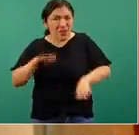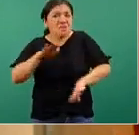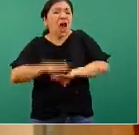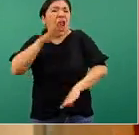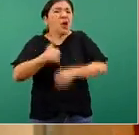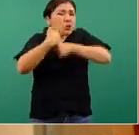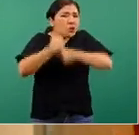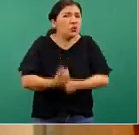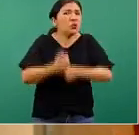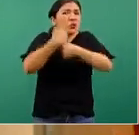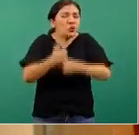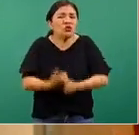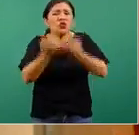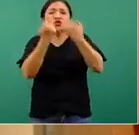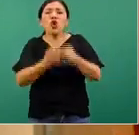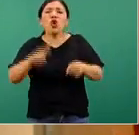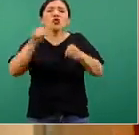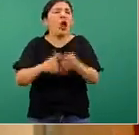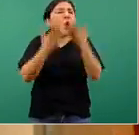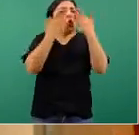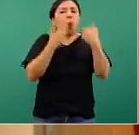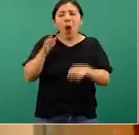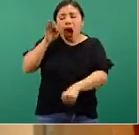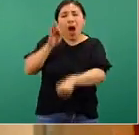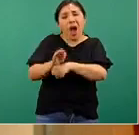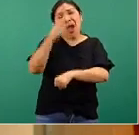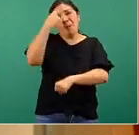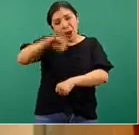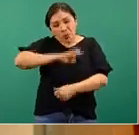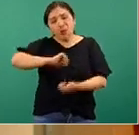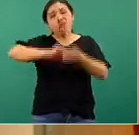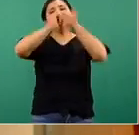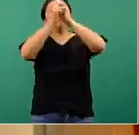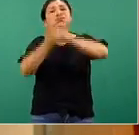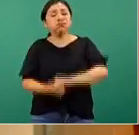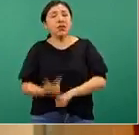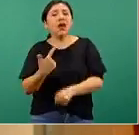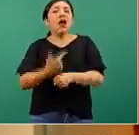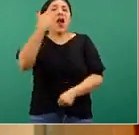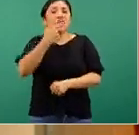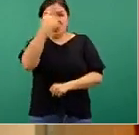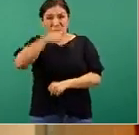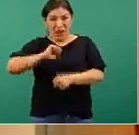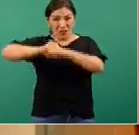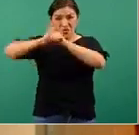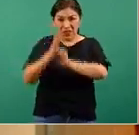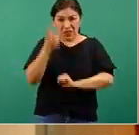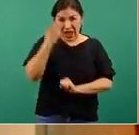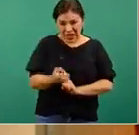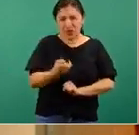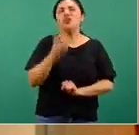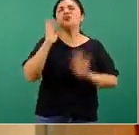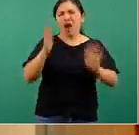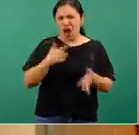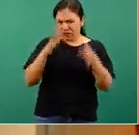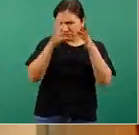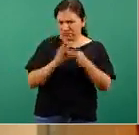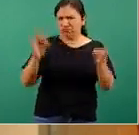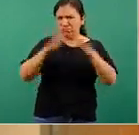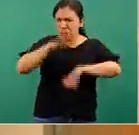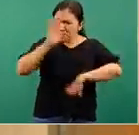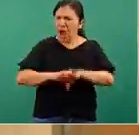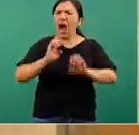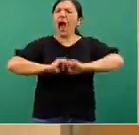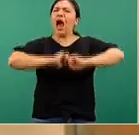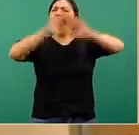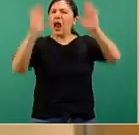mayor vulnerabilidad social a las complicaciones de COVID-19. Esto lo comentamos también con un importante nivel de